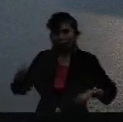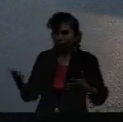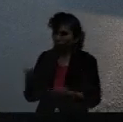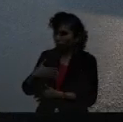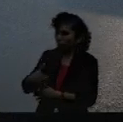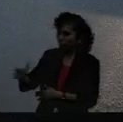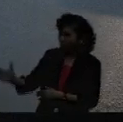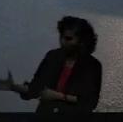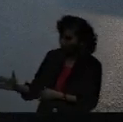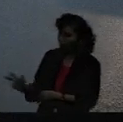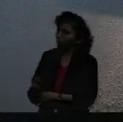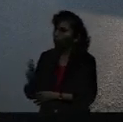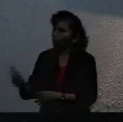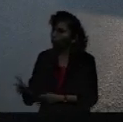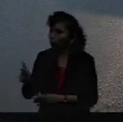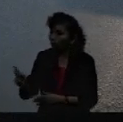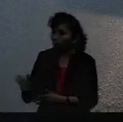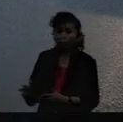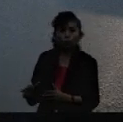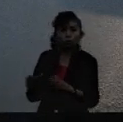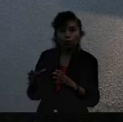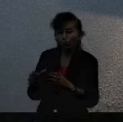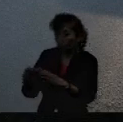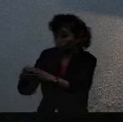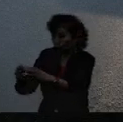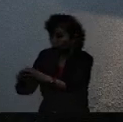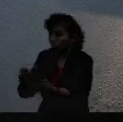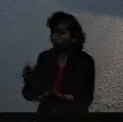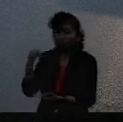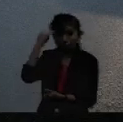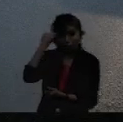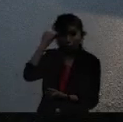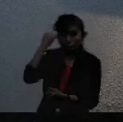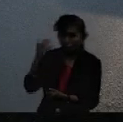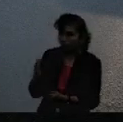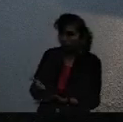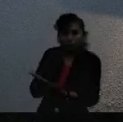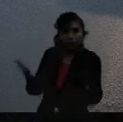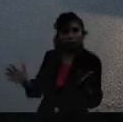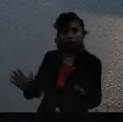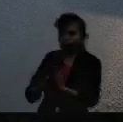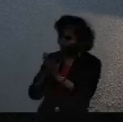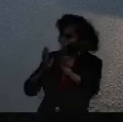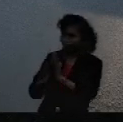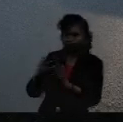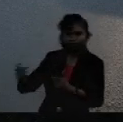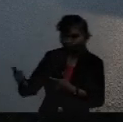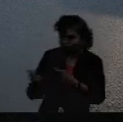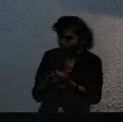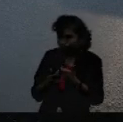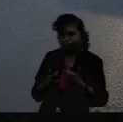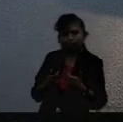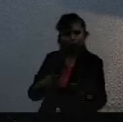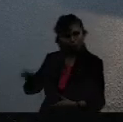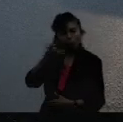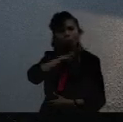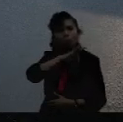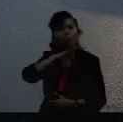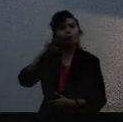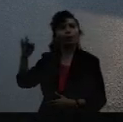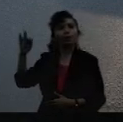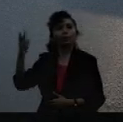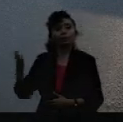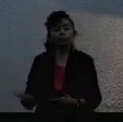campo las zonas Rurales nuestras comunidades indígenas que ahora participan en circuitos económicos a los que antes no tenían